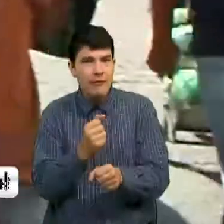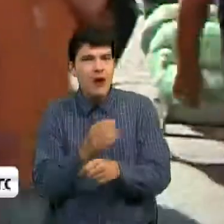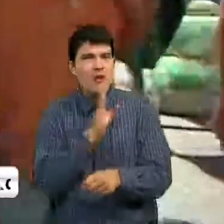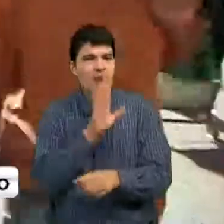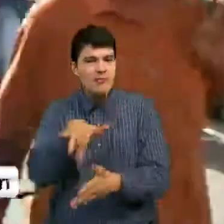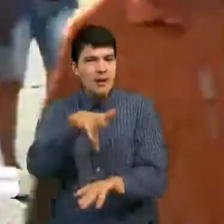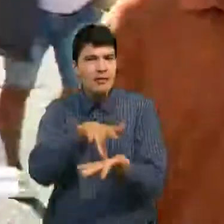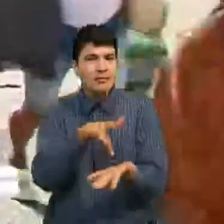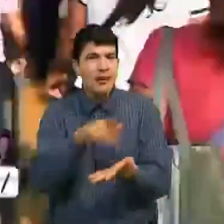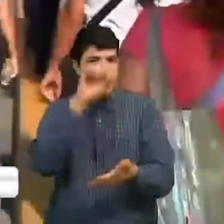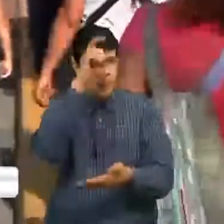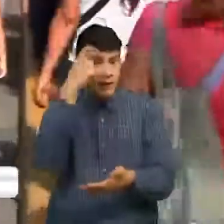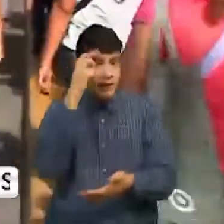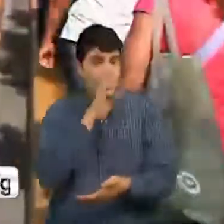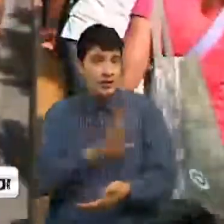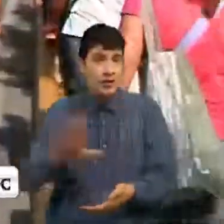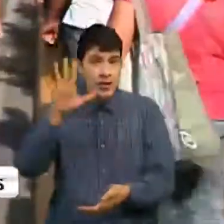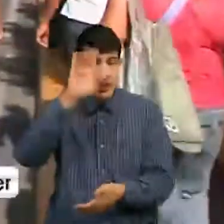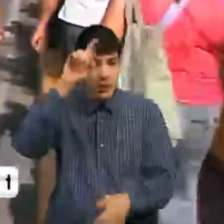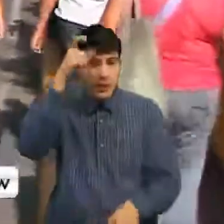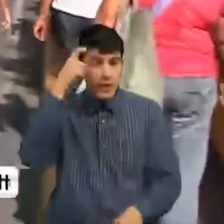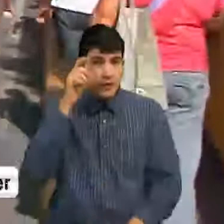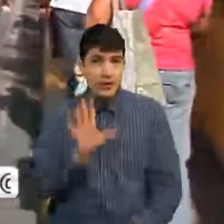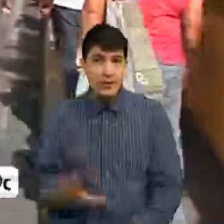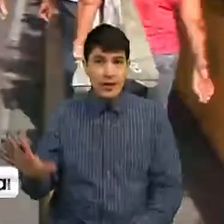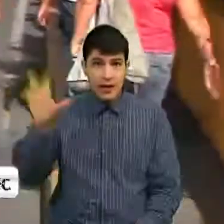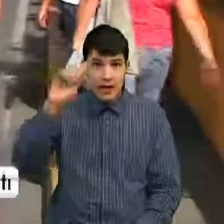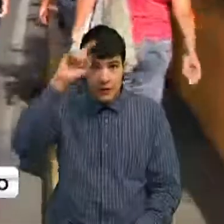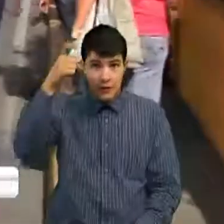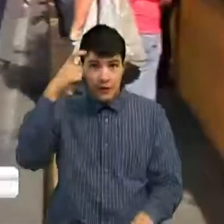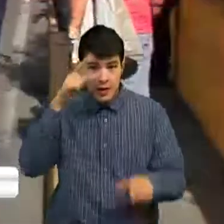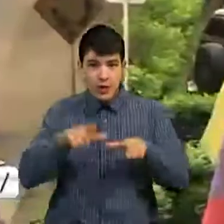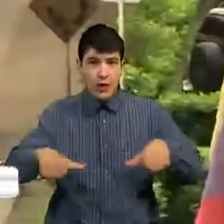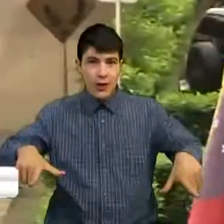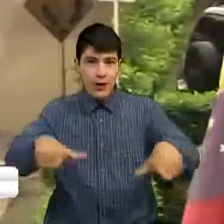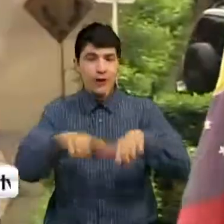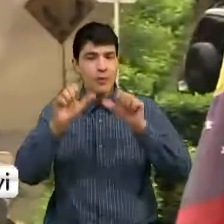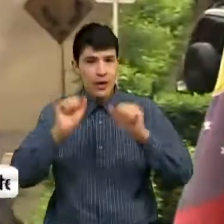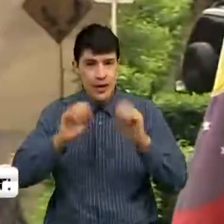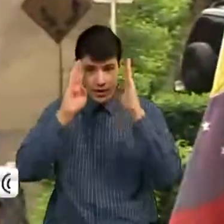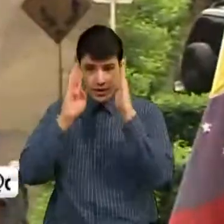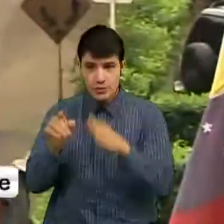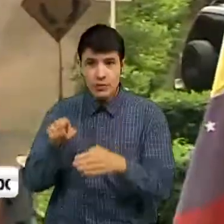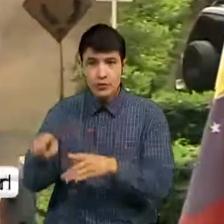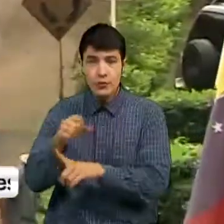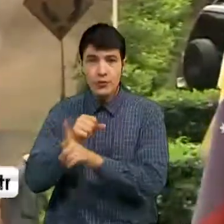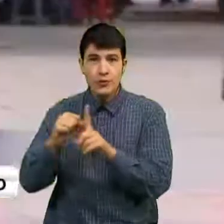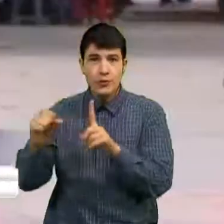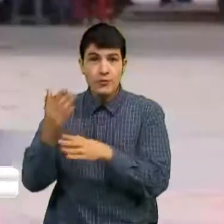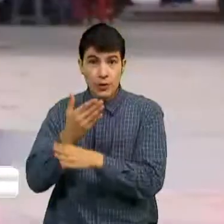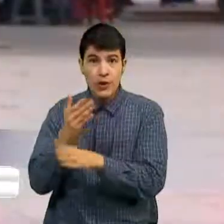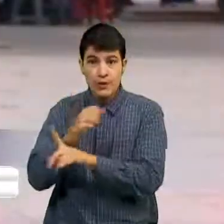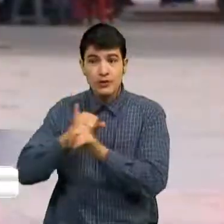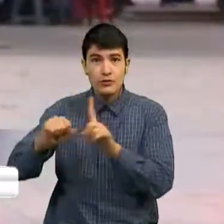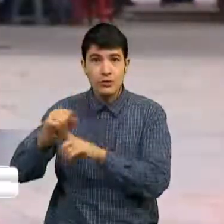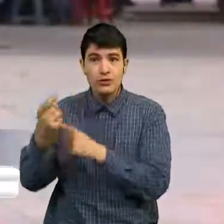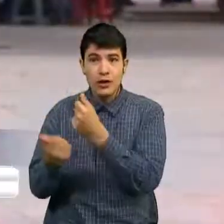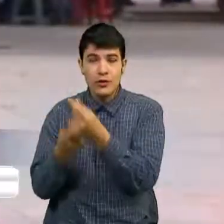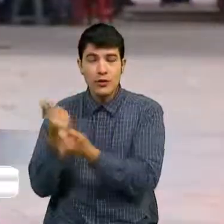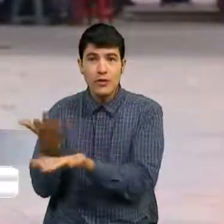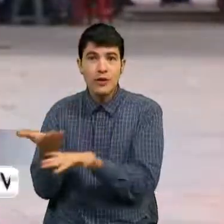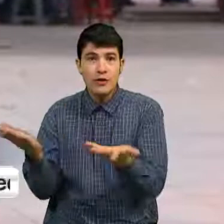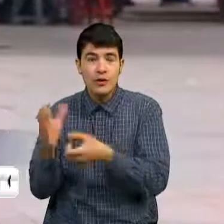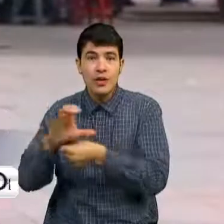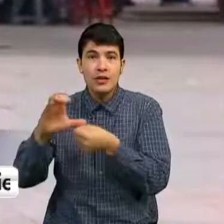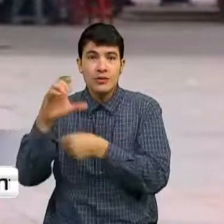nacional el gobierno departamental y el gobierno local para atender la situación y la problemática socioeconómica que se está registrando en